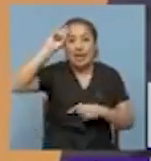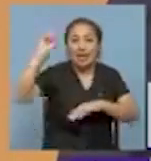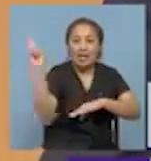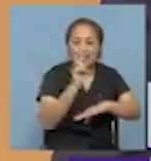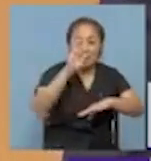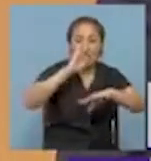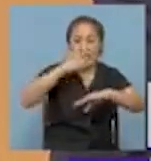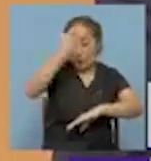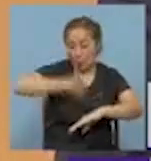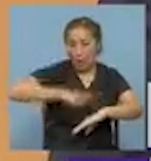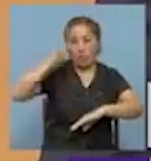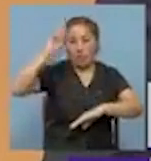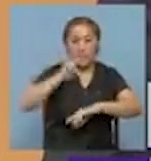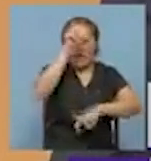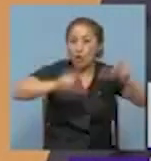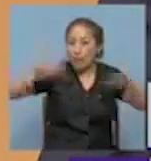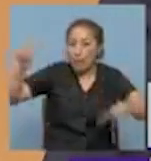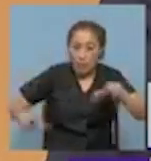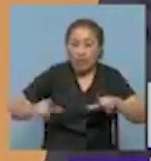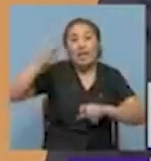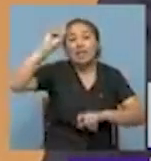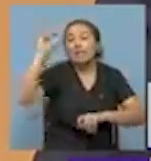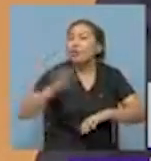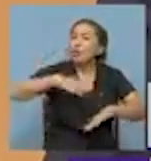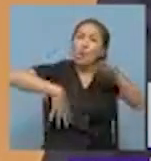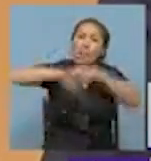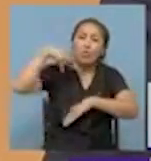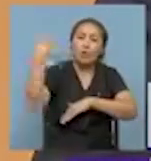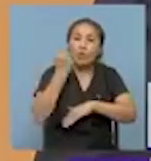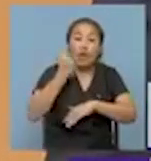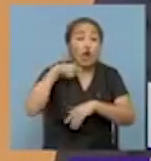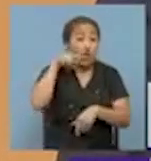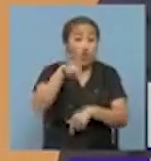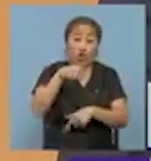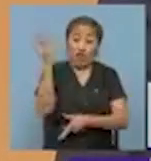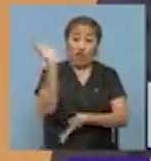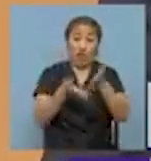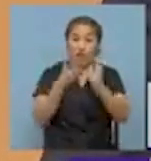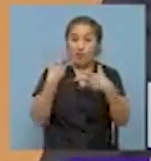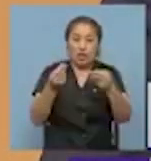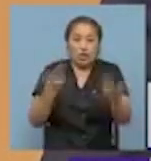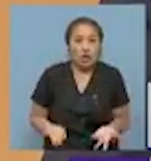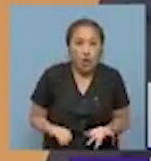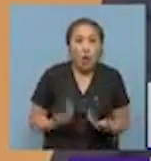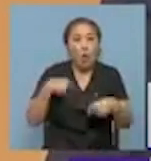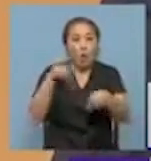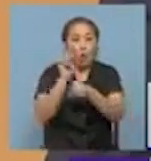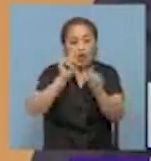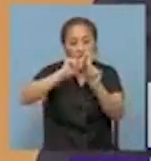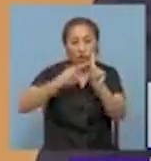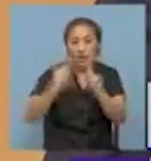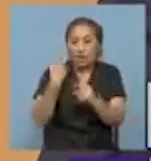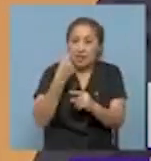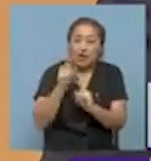cuerpo de uno y el cuerpo del otro el respeto por sobre todo la no violencia evitar los embarazos no deseados a través de las